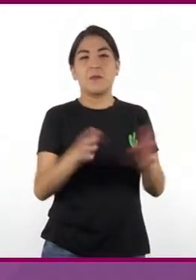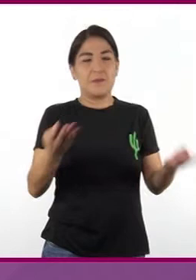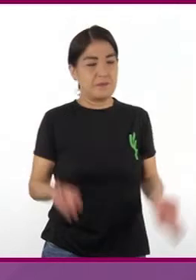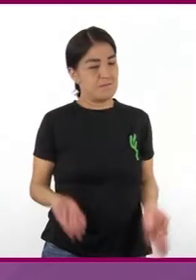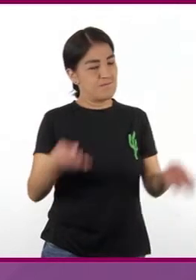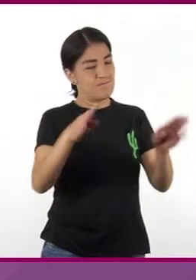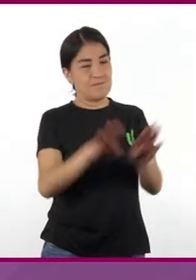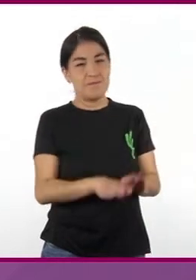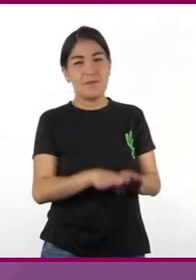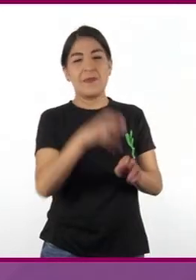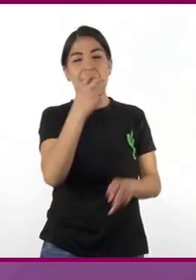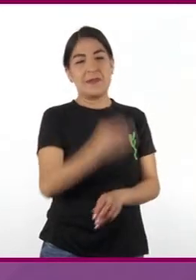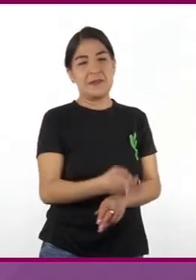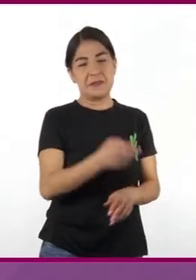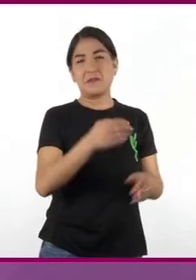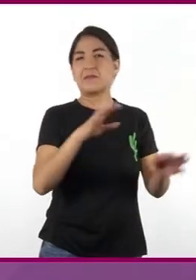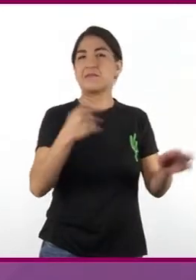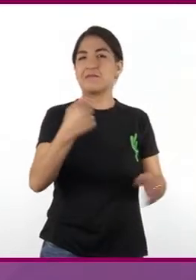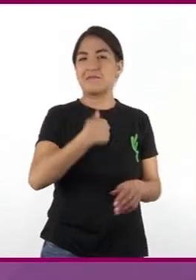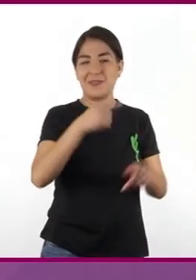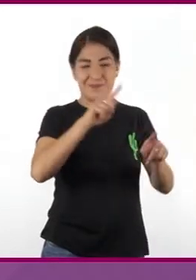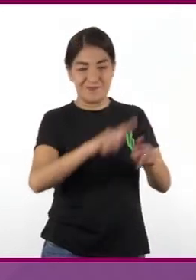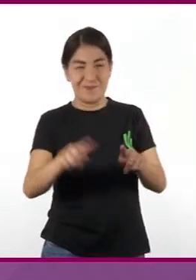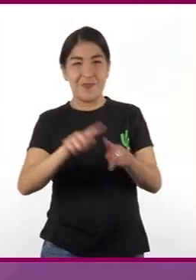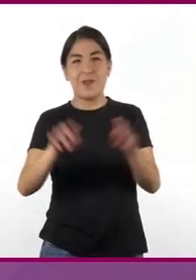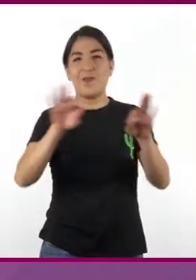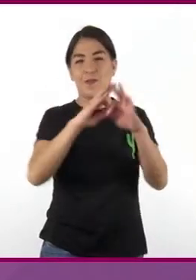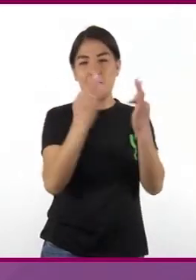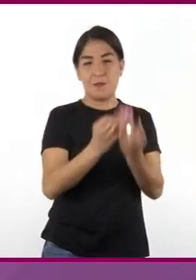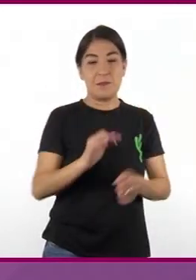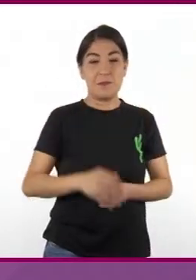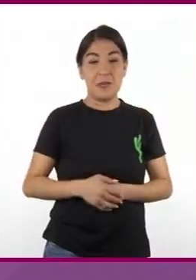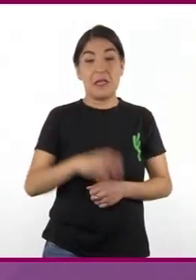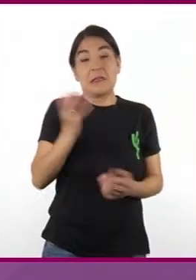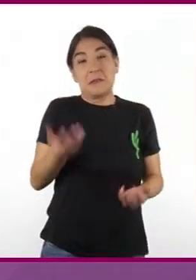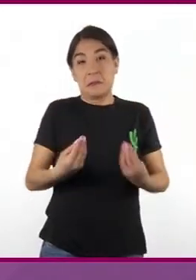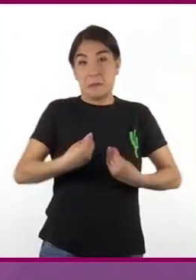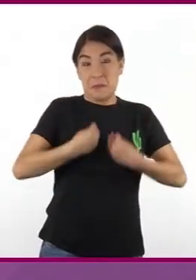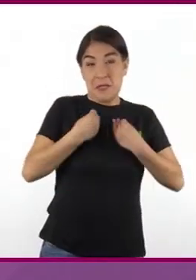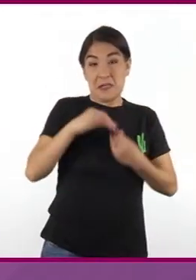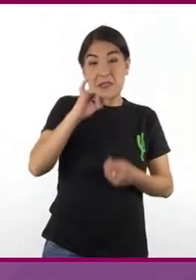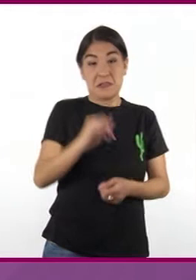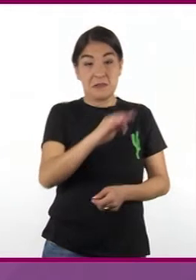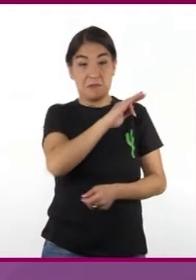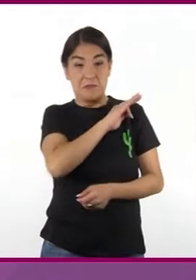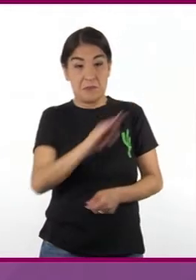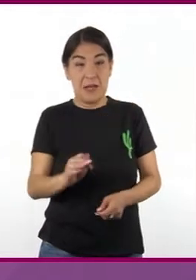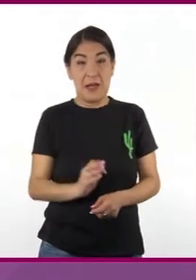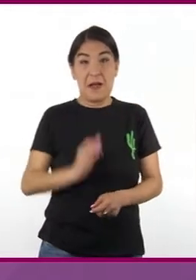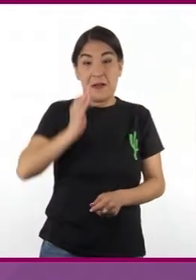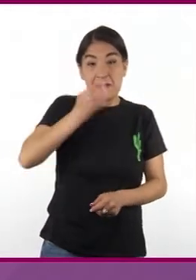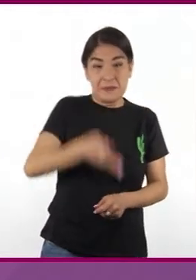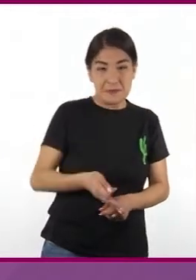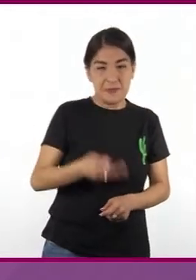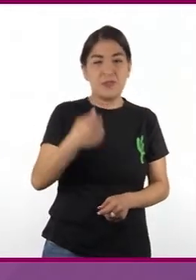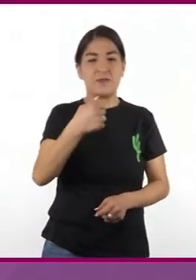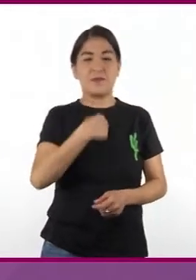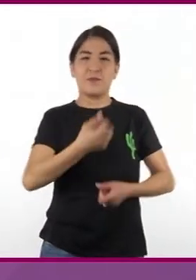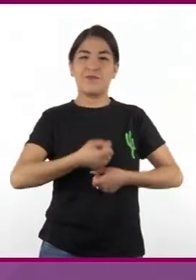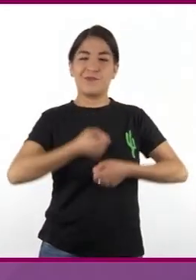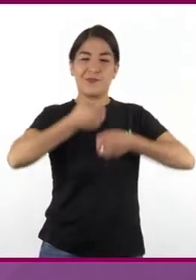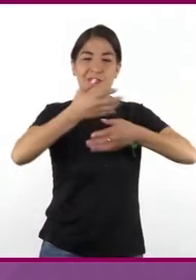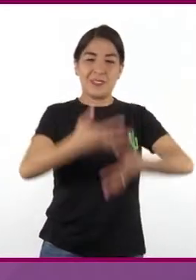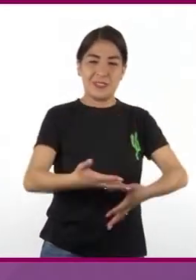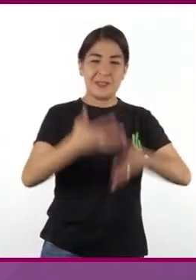las cosas me lo permiten, otra ha de ser mi poesía de mañana. En cambio, cuando está escrito por